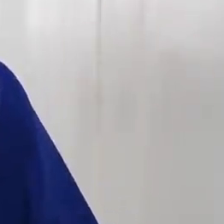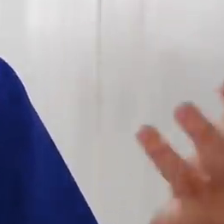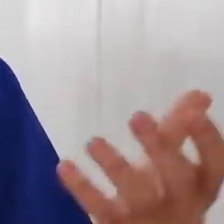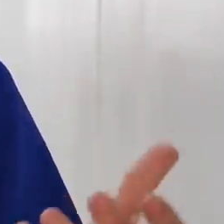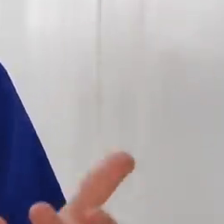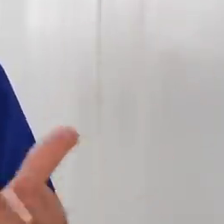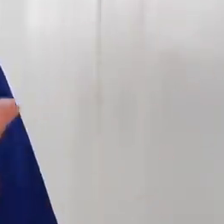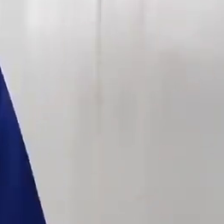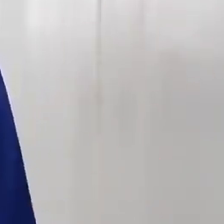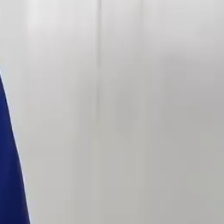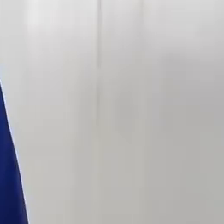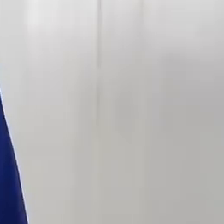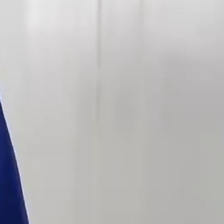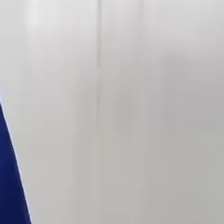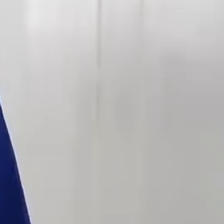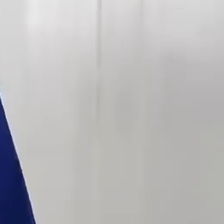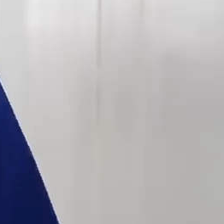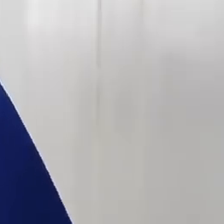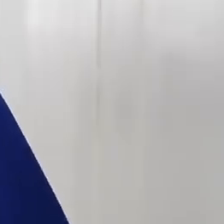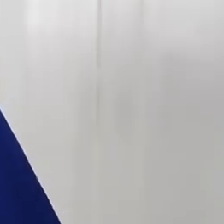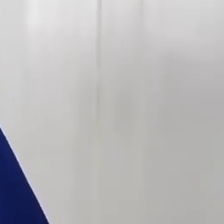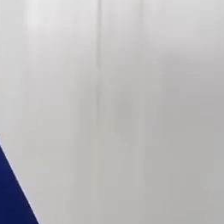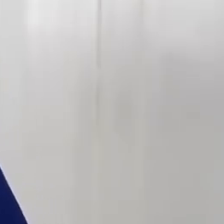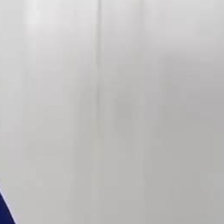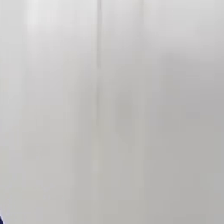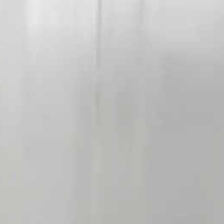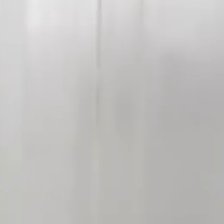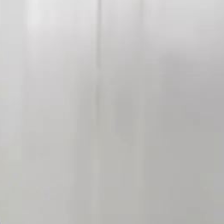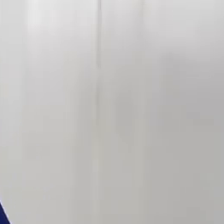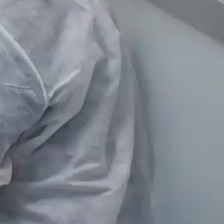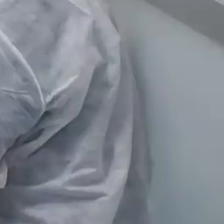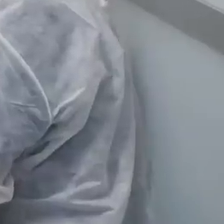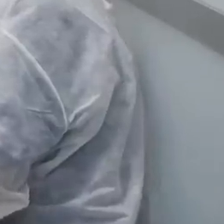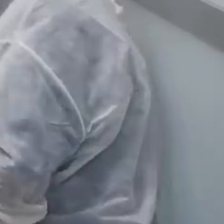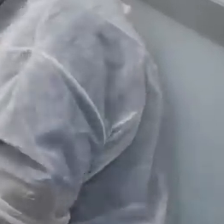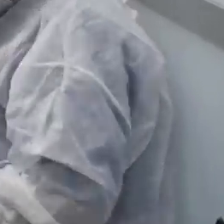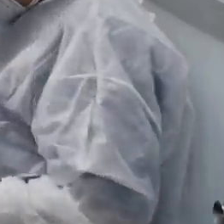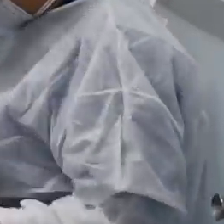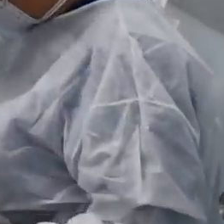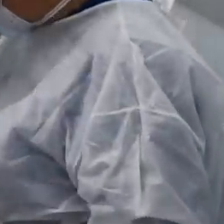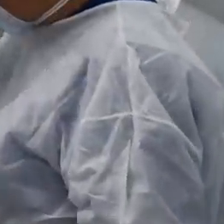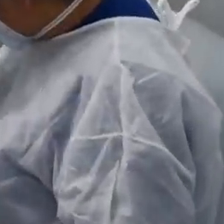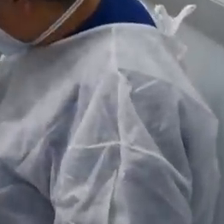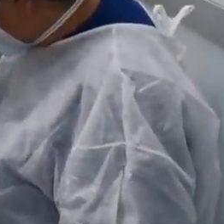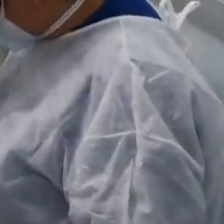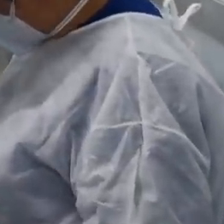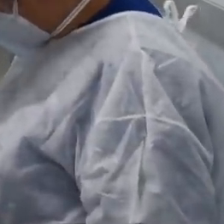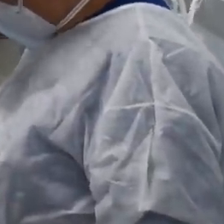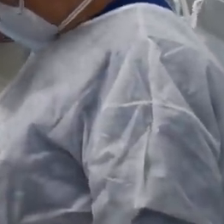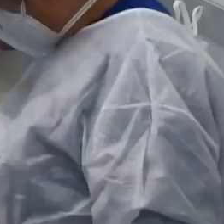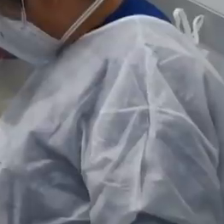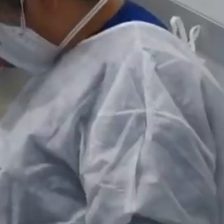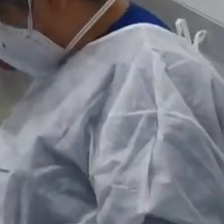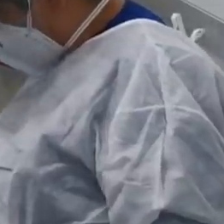intensivo con o sin un tubo endotraqueal comienza en la sociedad. Una persona más que se une a los